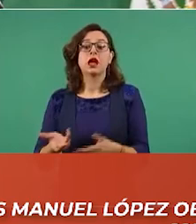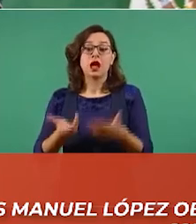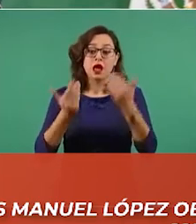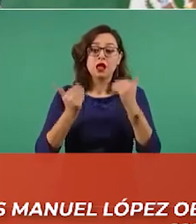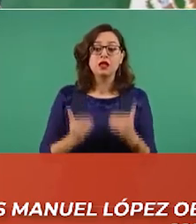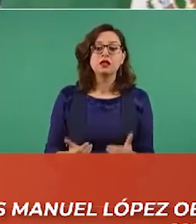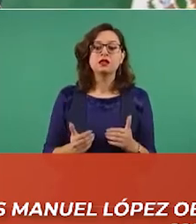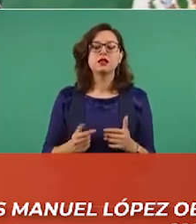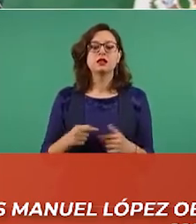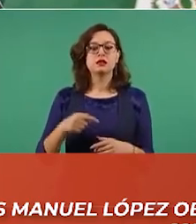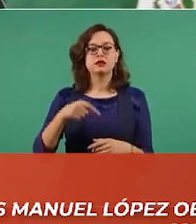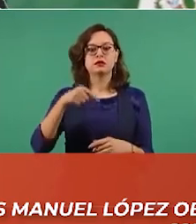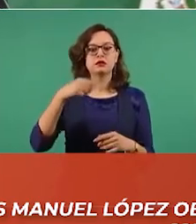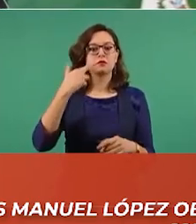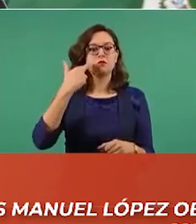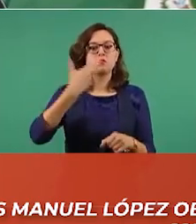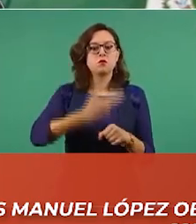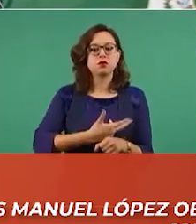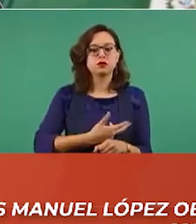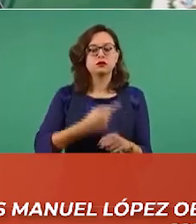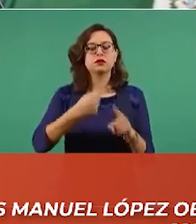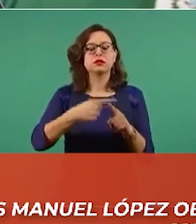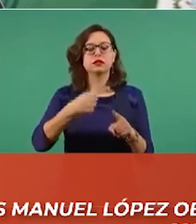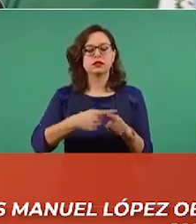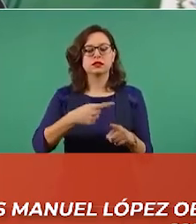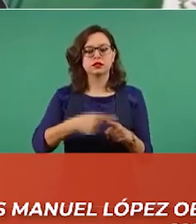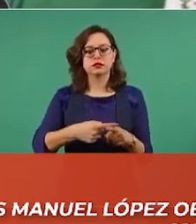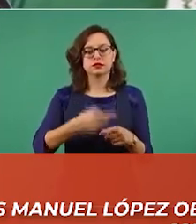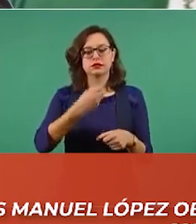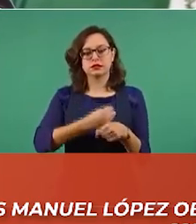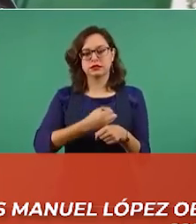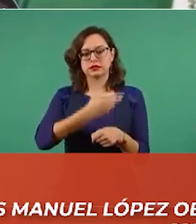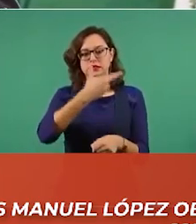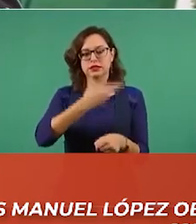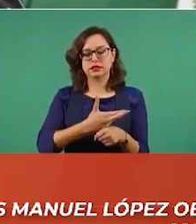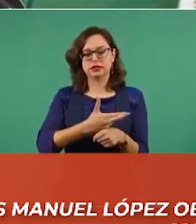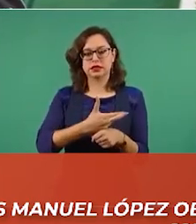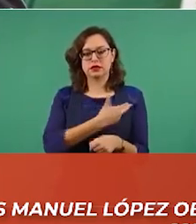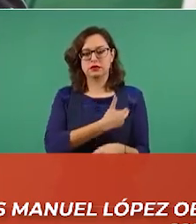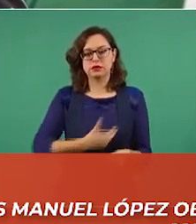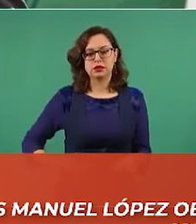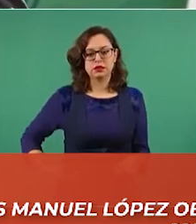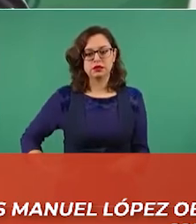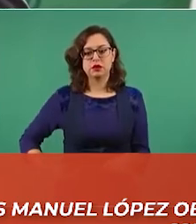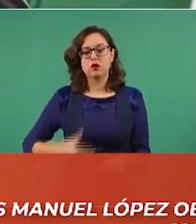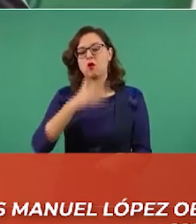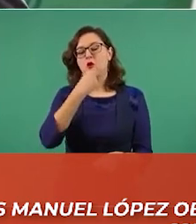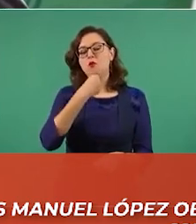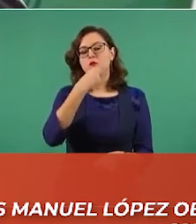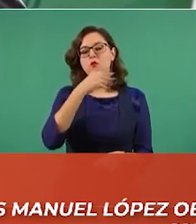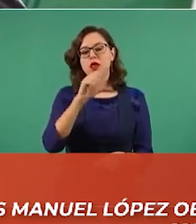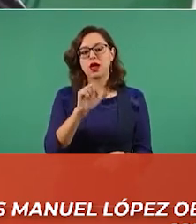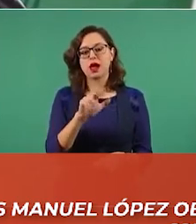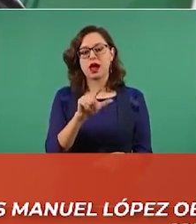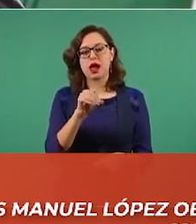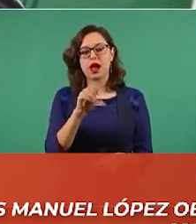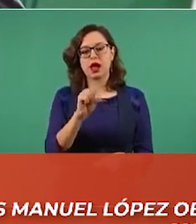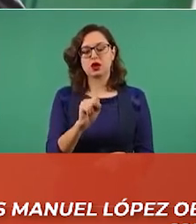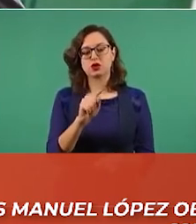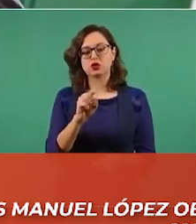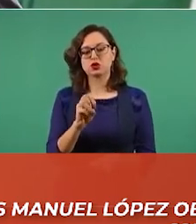me ha venido ayudando como secretario técnico de la presidencia, Carlos Torres.